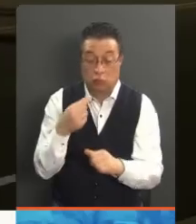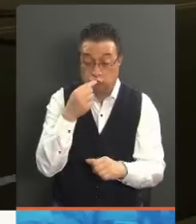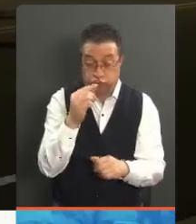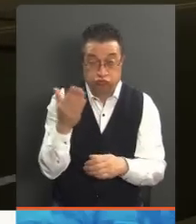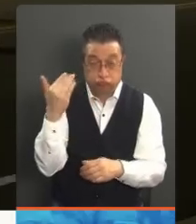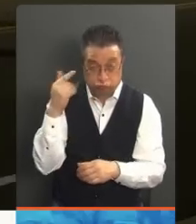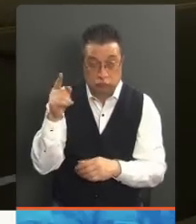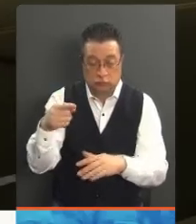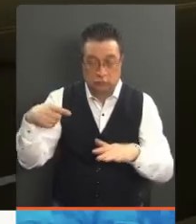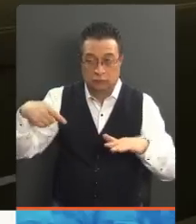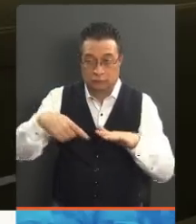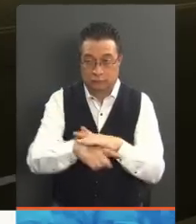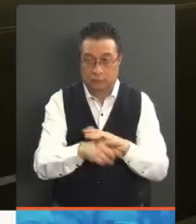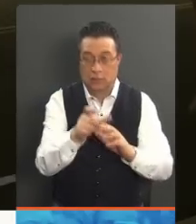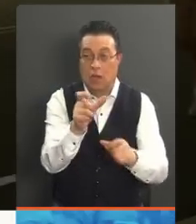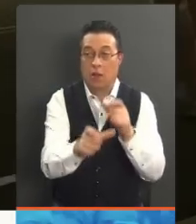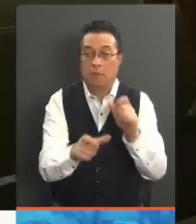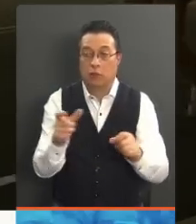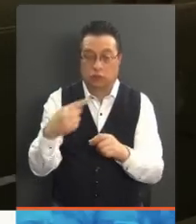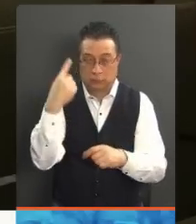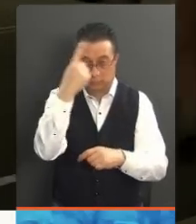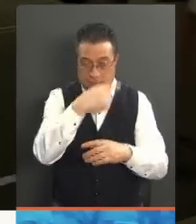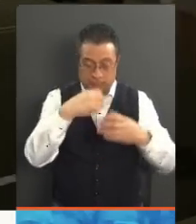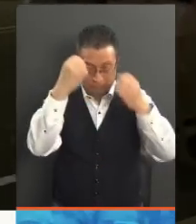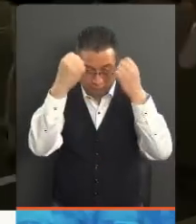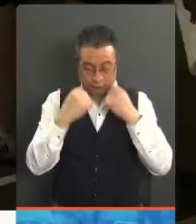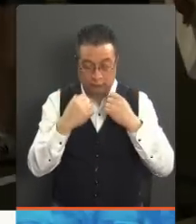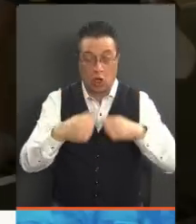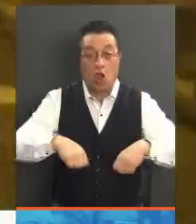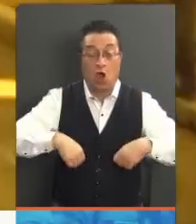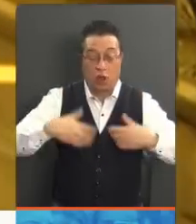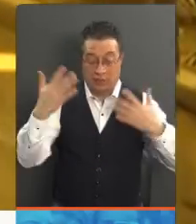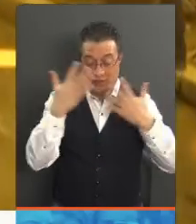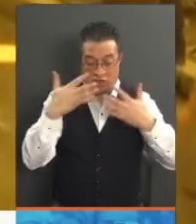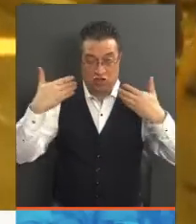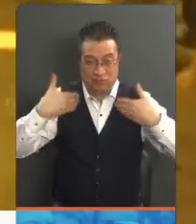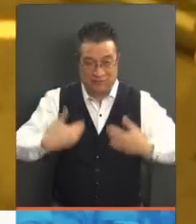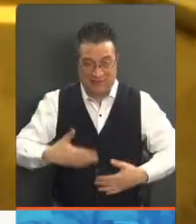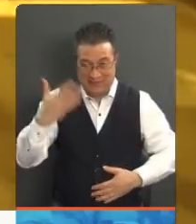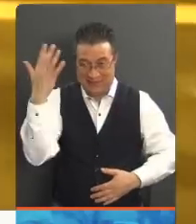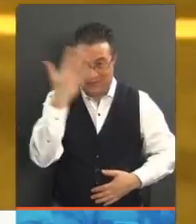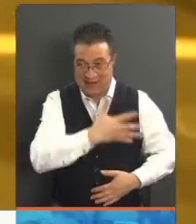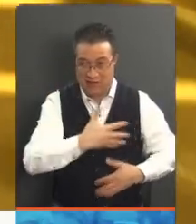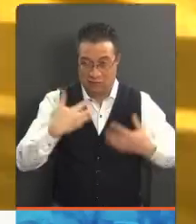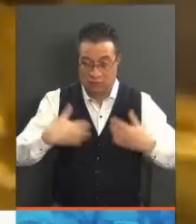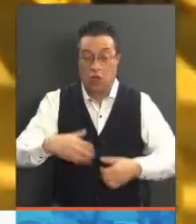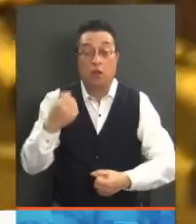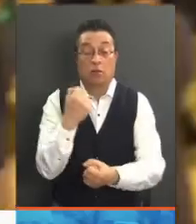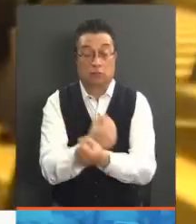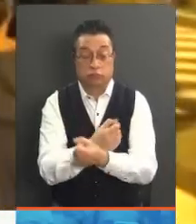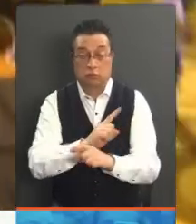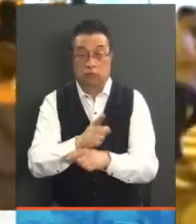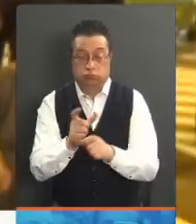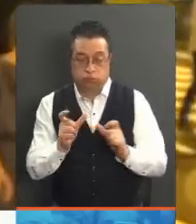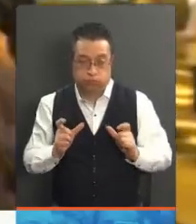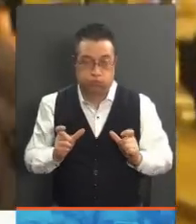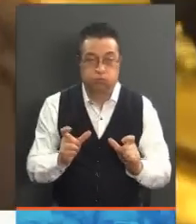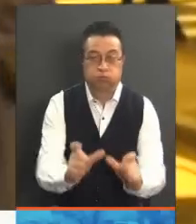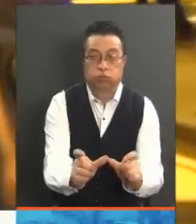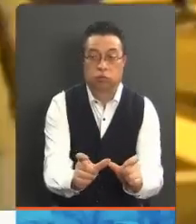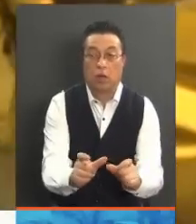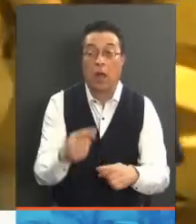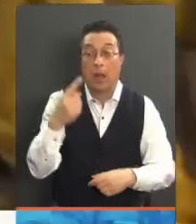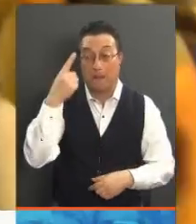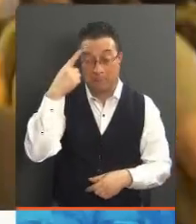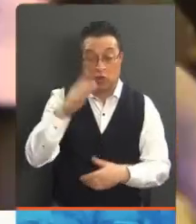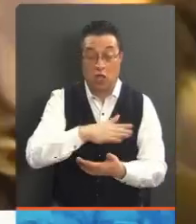ingresaron unas personas completamente encapuchadas, unos jóvenes vestidos de negros encapuchados. Inmediatamente la policía se activó, la de antidisturbios, pero por ahora ha